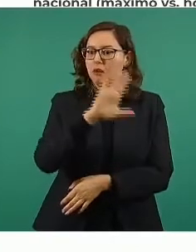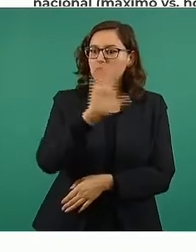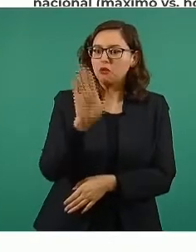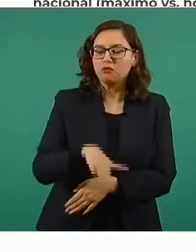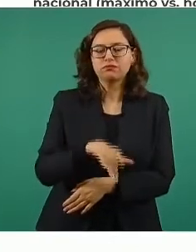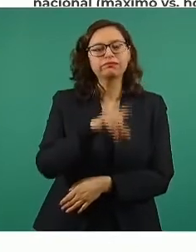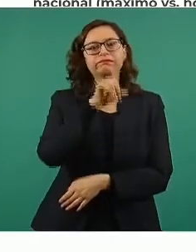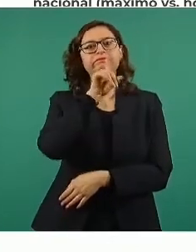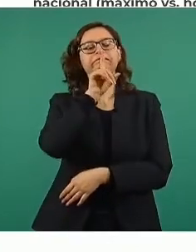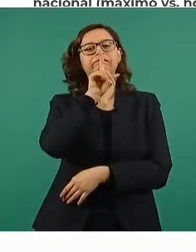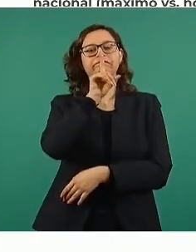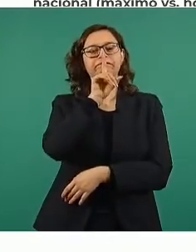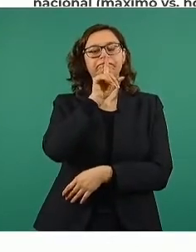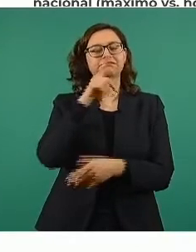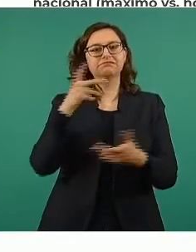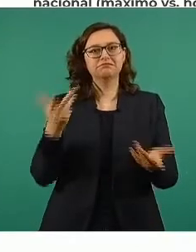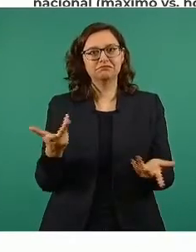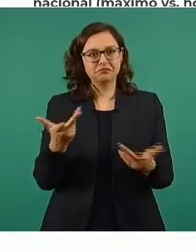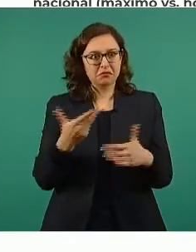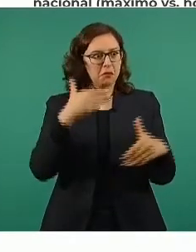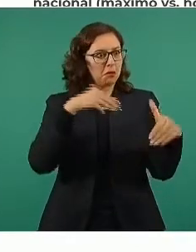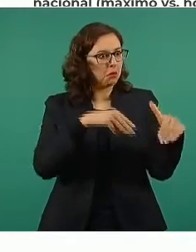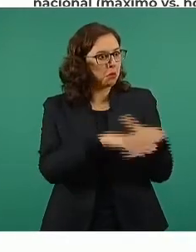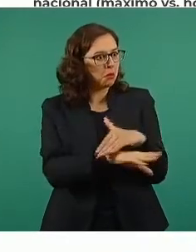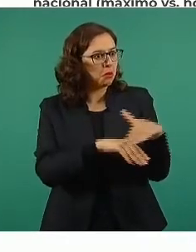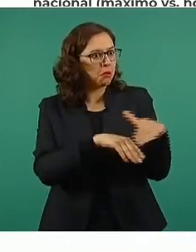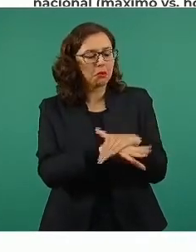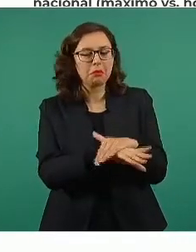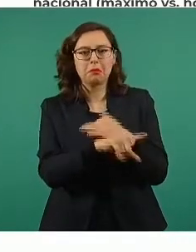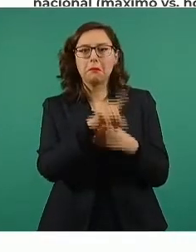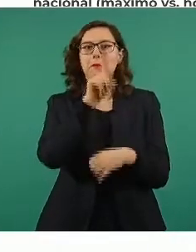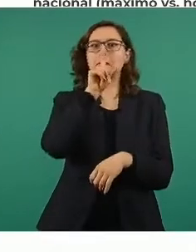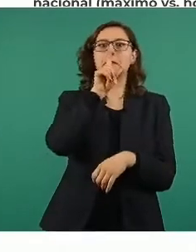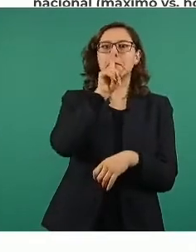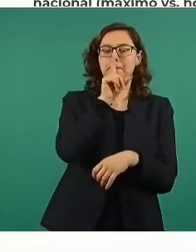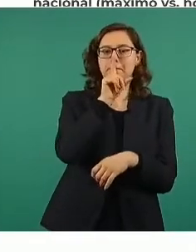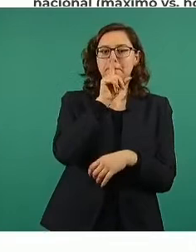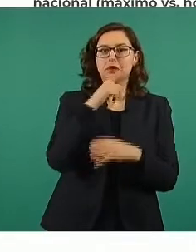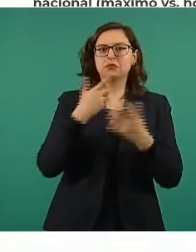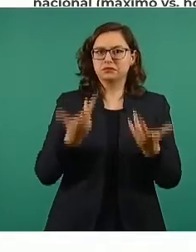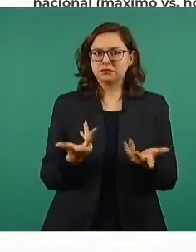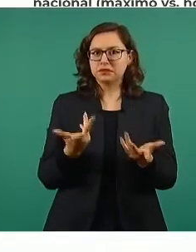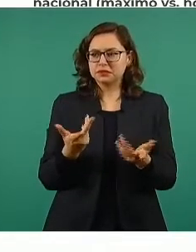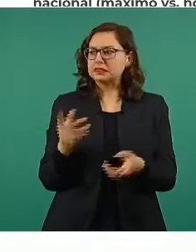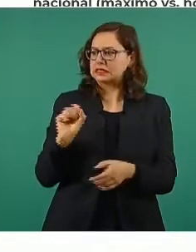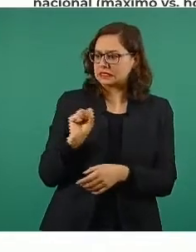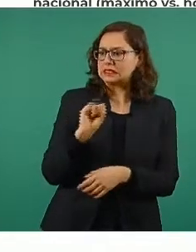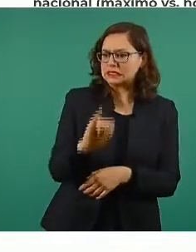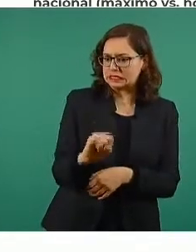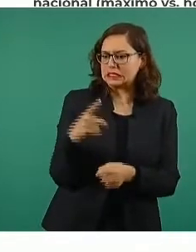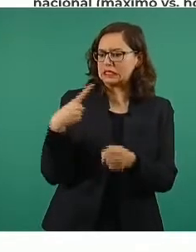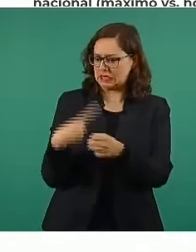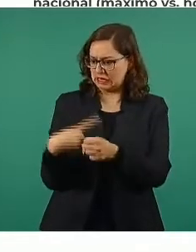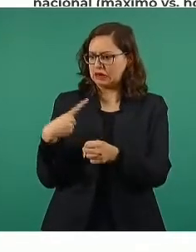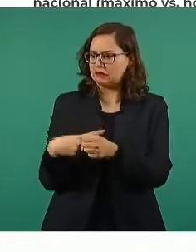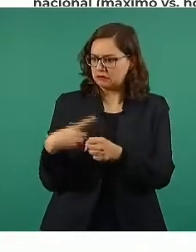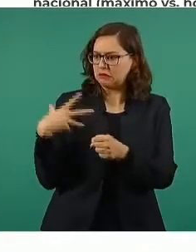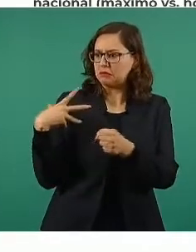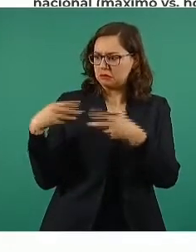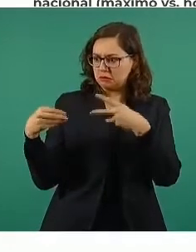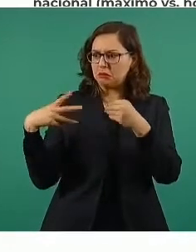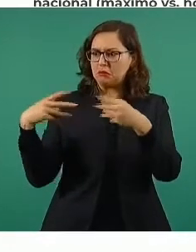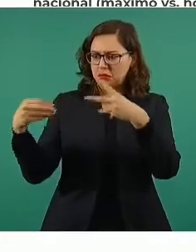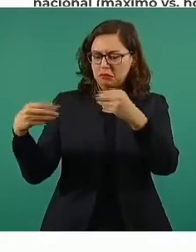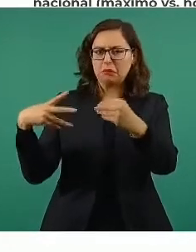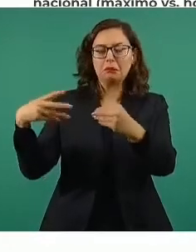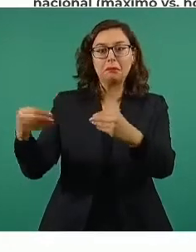estos momentos de descenso, pero también momentos de aumento, la consecuencia que tiene sobre la enfermedad grave y